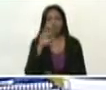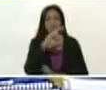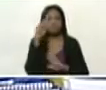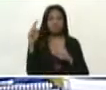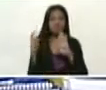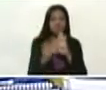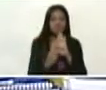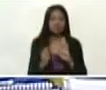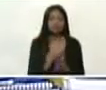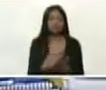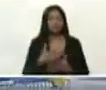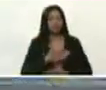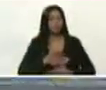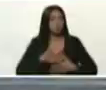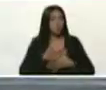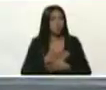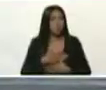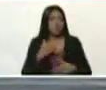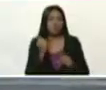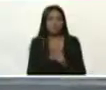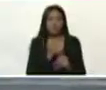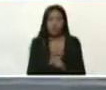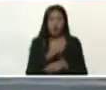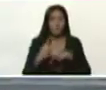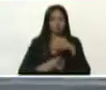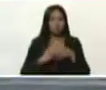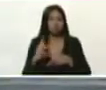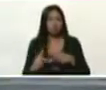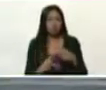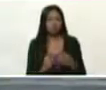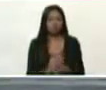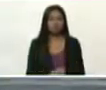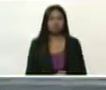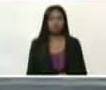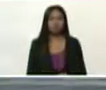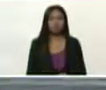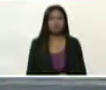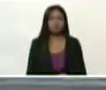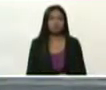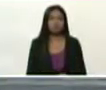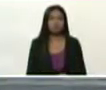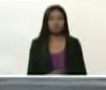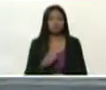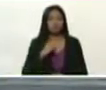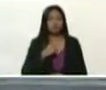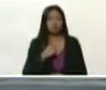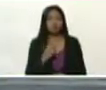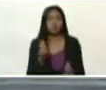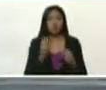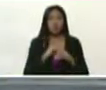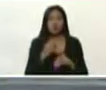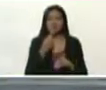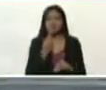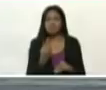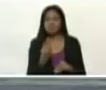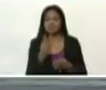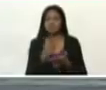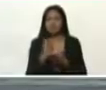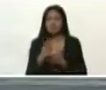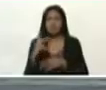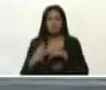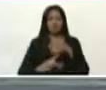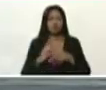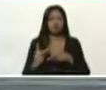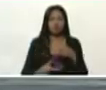100%. Satisfacerla con trabajo, producción. Yo estoy de acuerdo con aquello que dice: